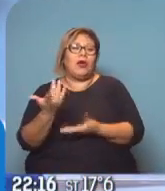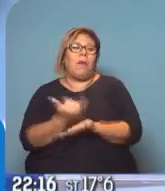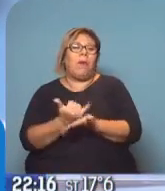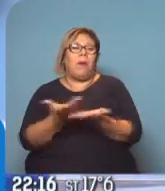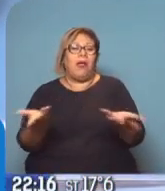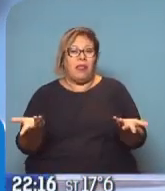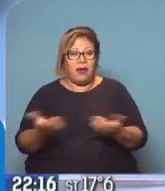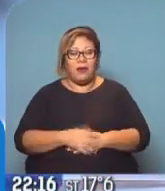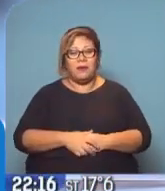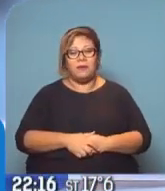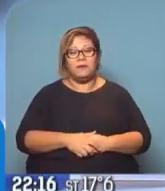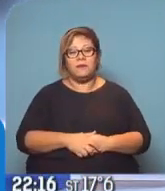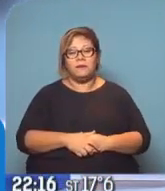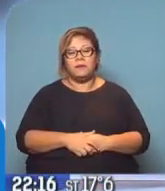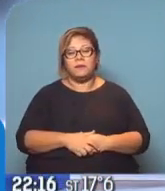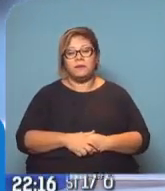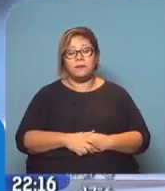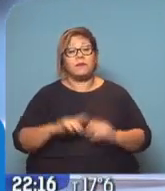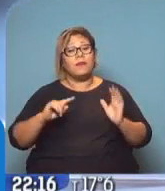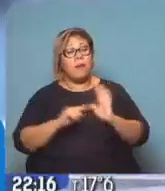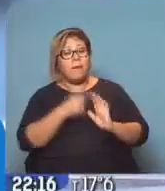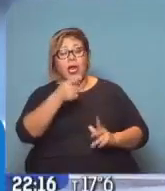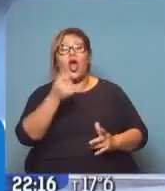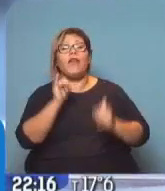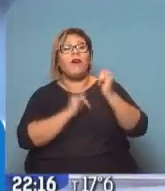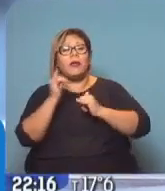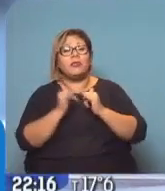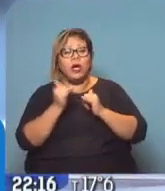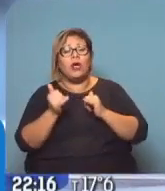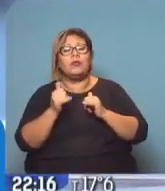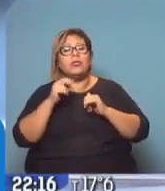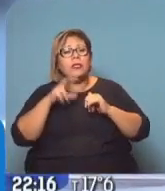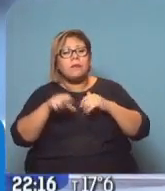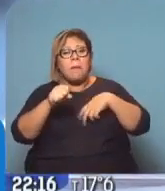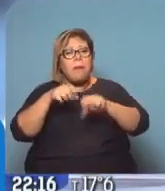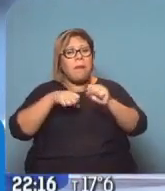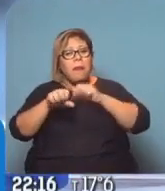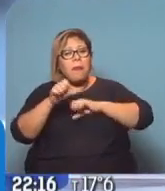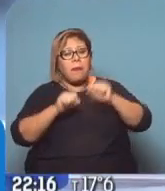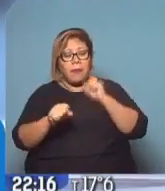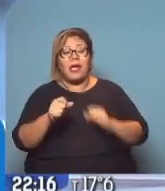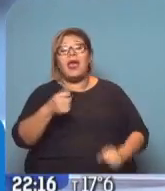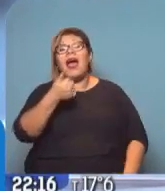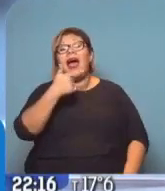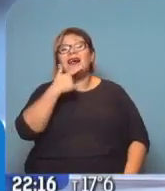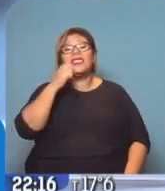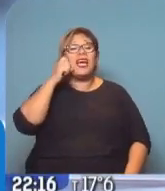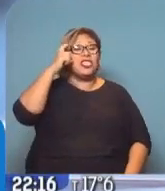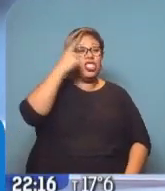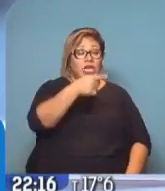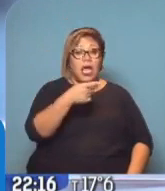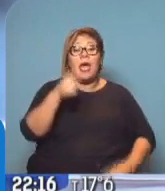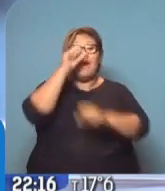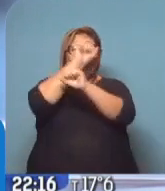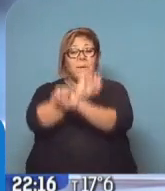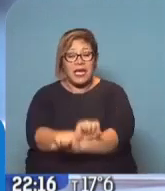información que acumuló y fue filtrando. Muchas veces se dijo durante este periodo que si Assange iba preso iban a liberar o